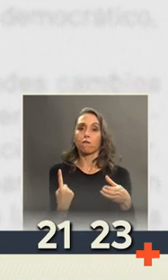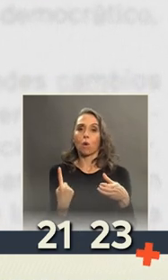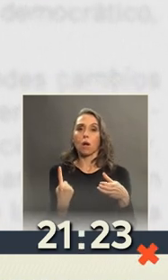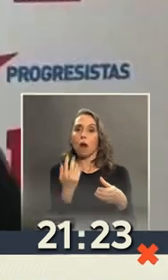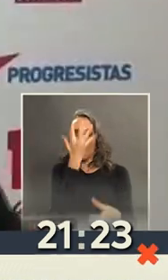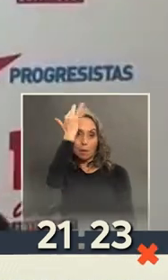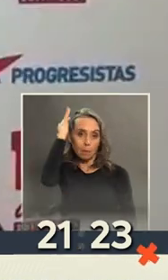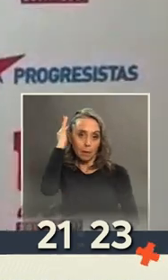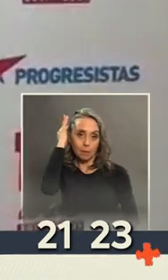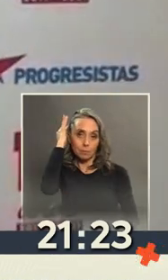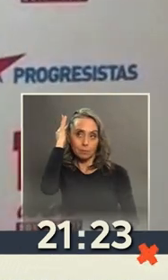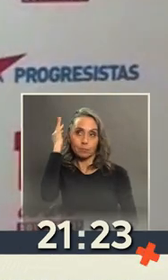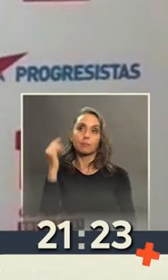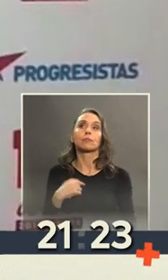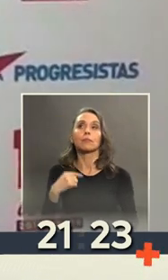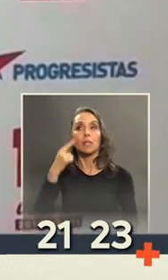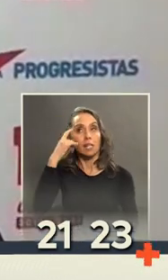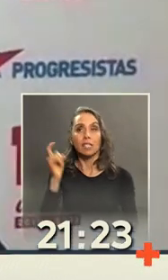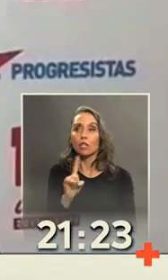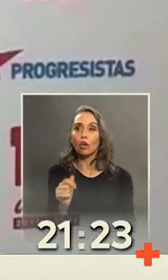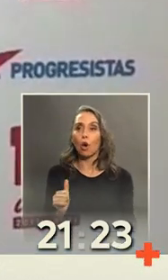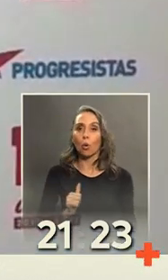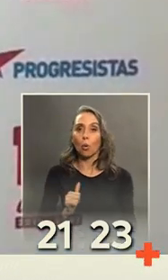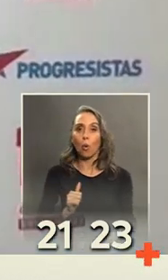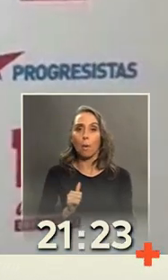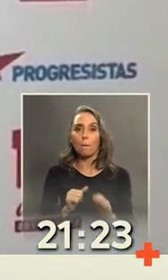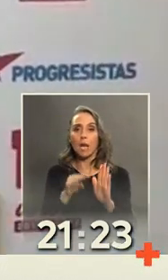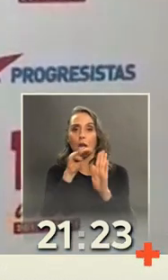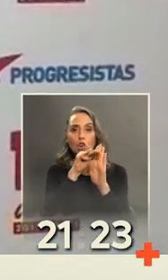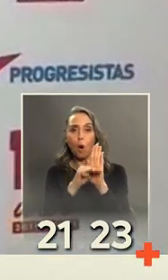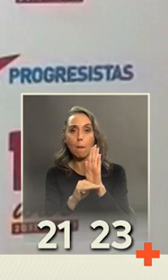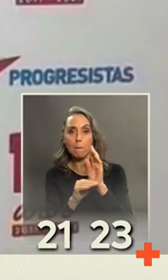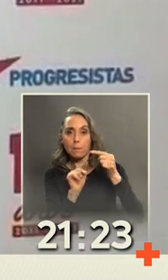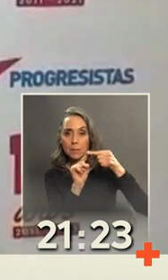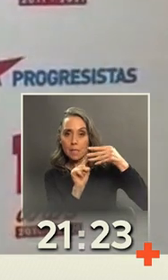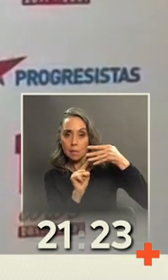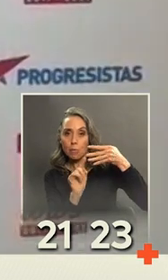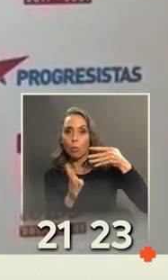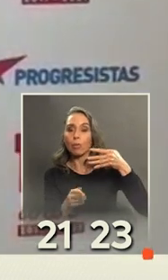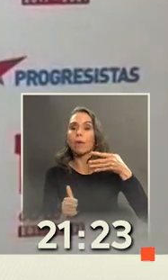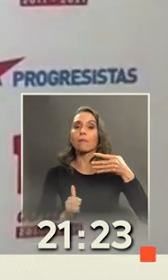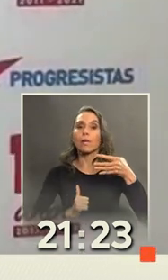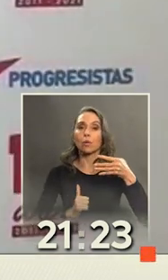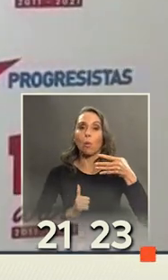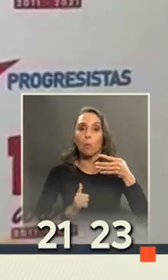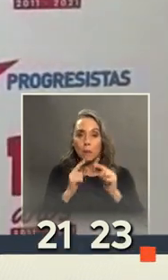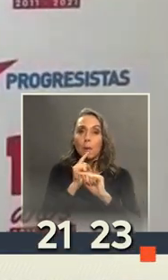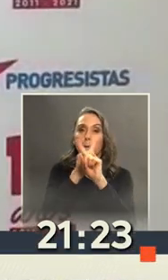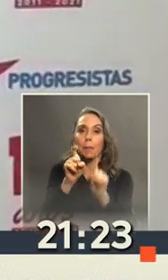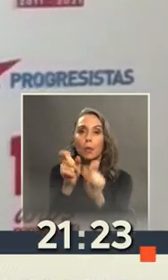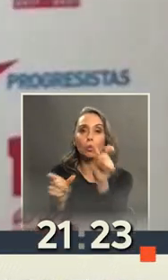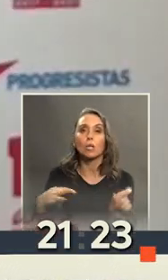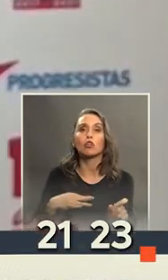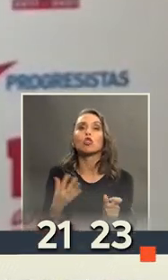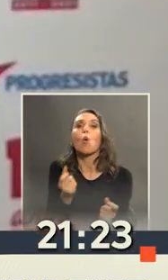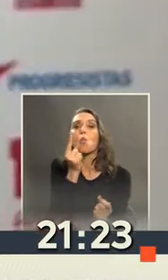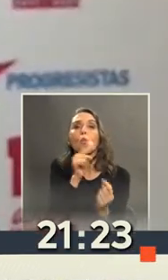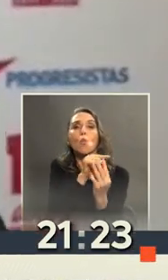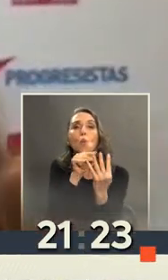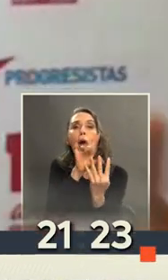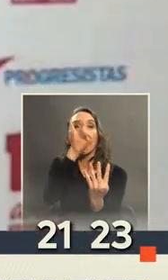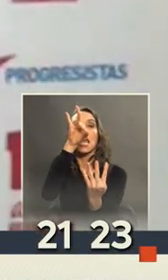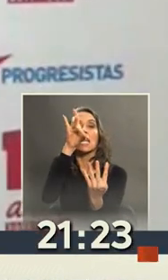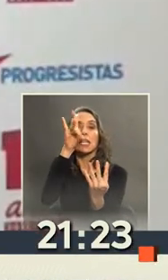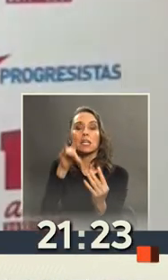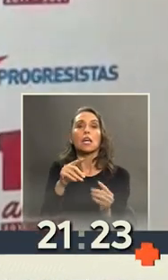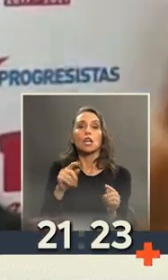Enrique Sominami. Porque creemos que no se cumplen los estándares mínimos que debe cumplir una consulta de estas características. Militantes de